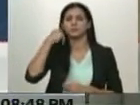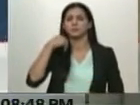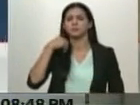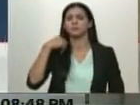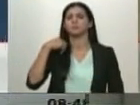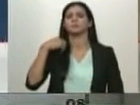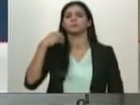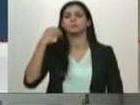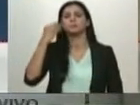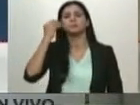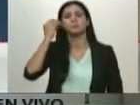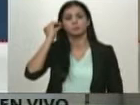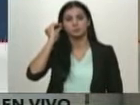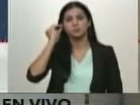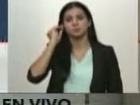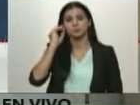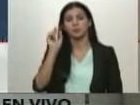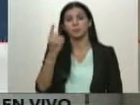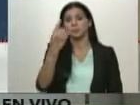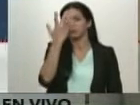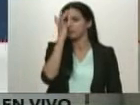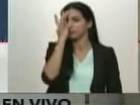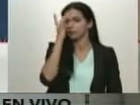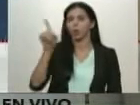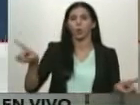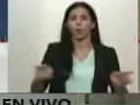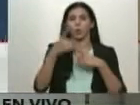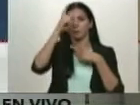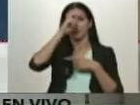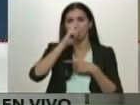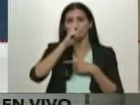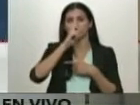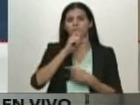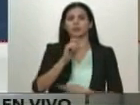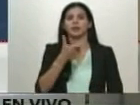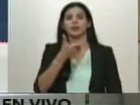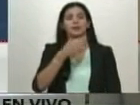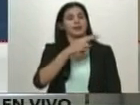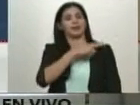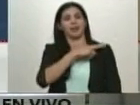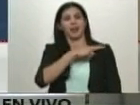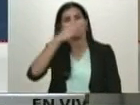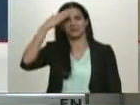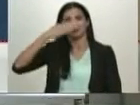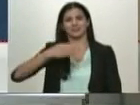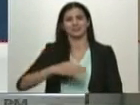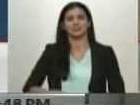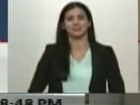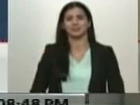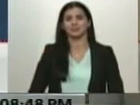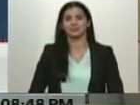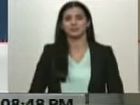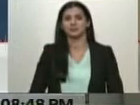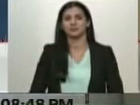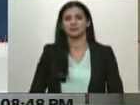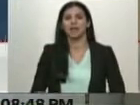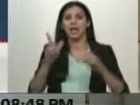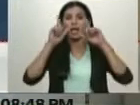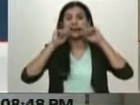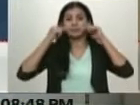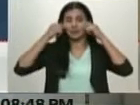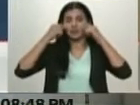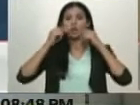lunes primero de febrero, el día del cumpleaños de nuestro general del pueblo soberano, general en jefe Ezequiel